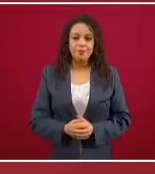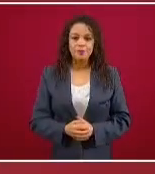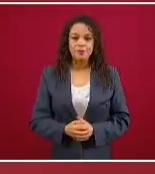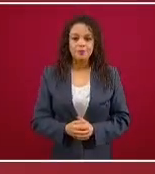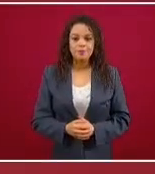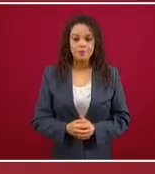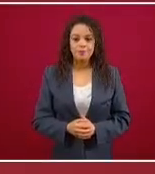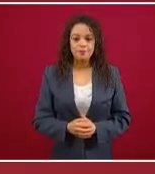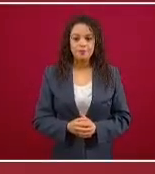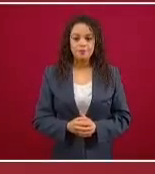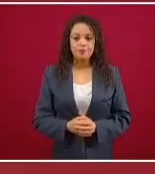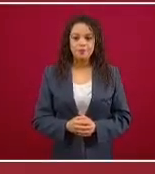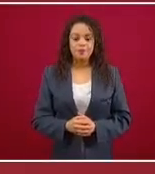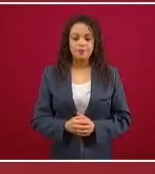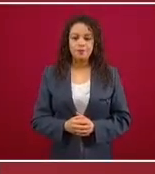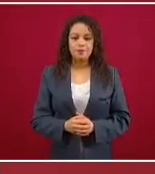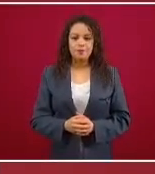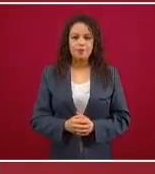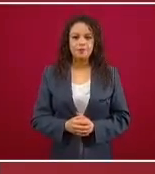hubiese provocado